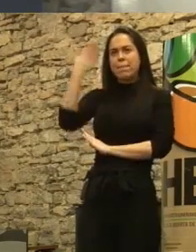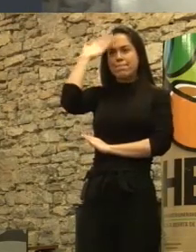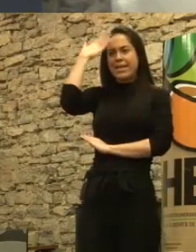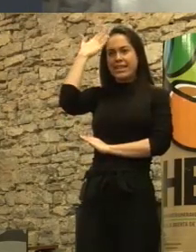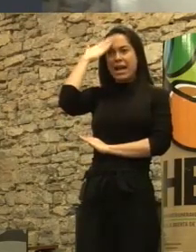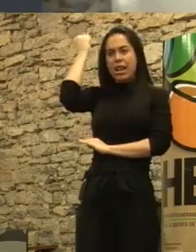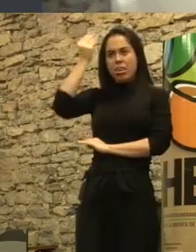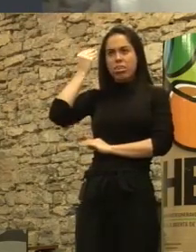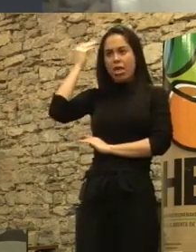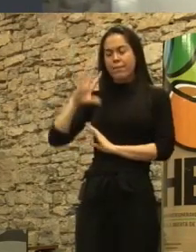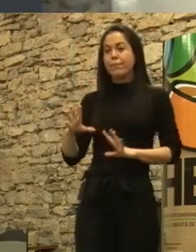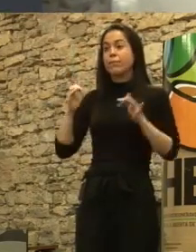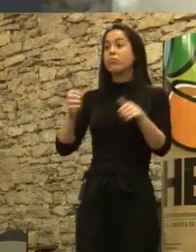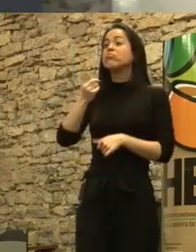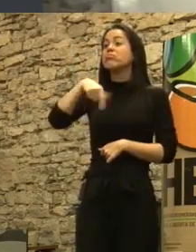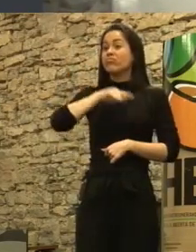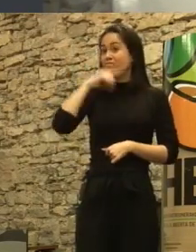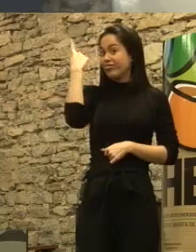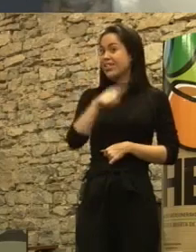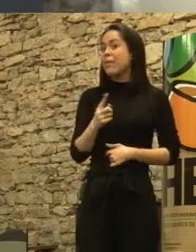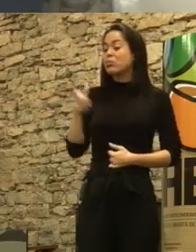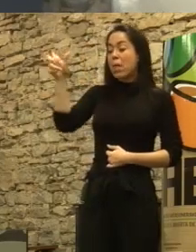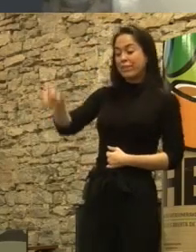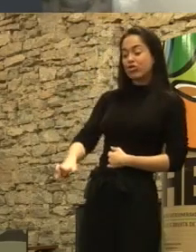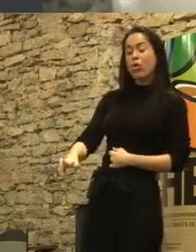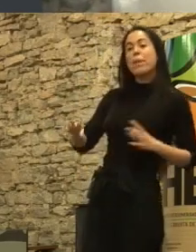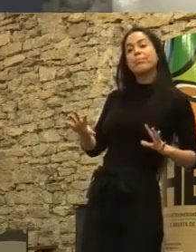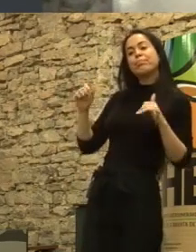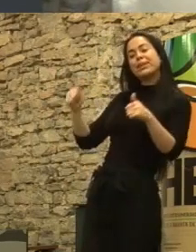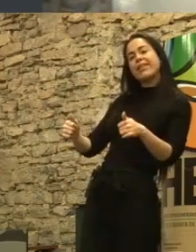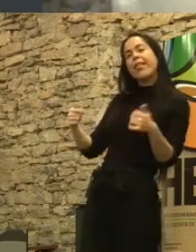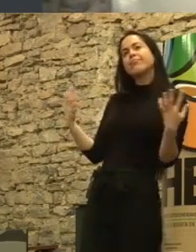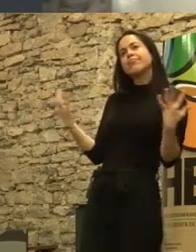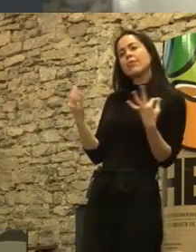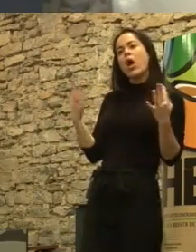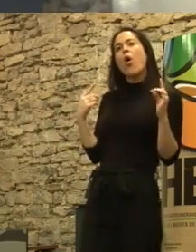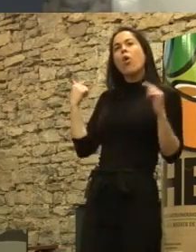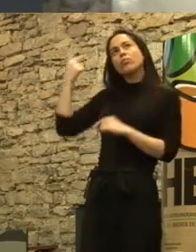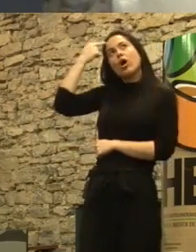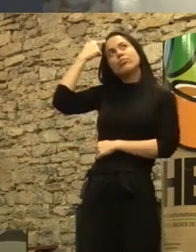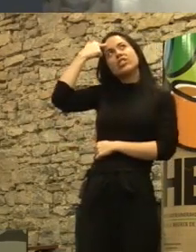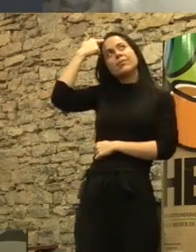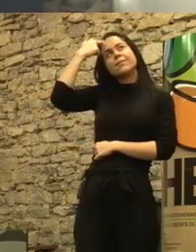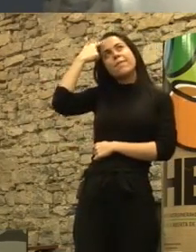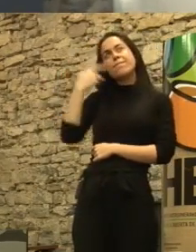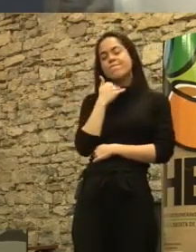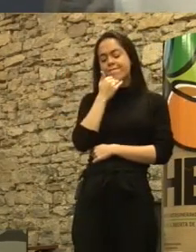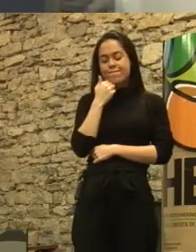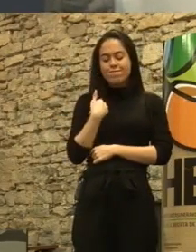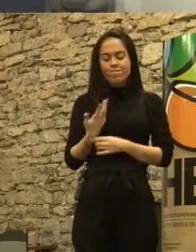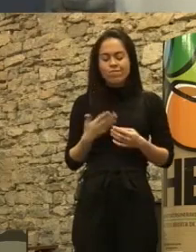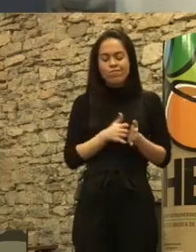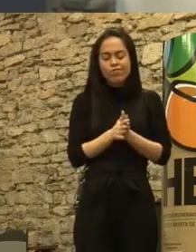Seguro que todos sois capaces de reconocer a un emprendedor cuando lo veis. Una cierta obsesión con lo que tiene entre manos,